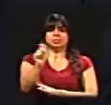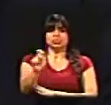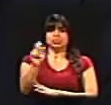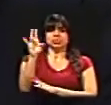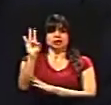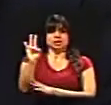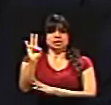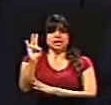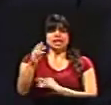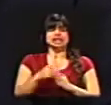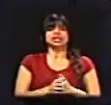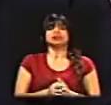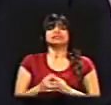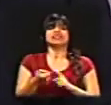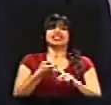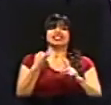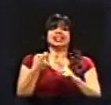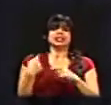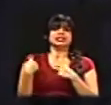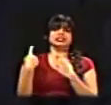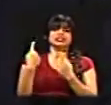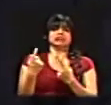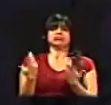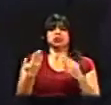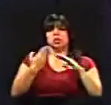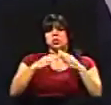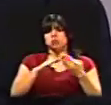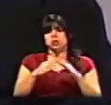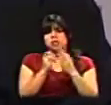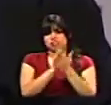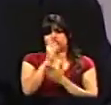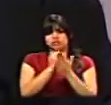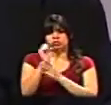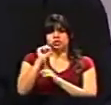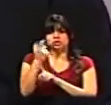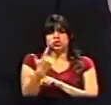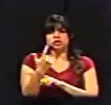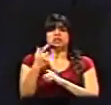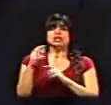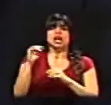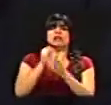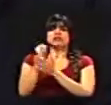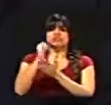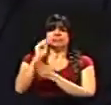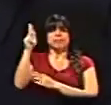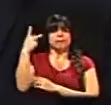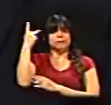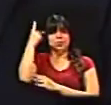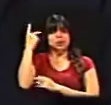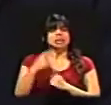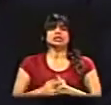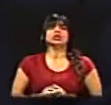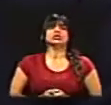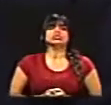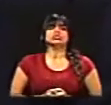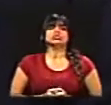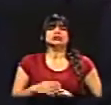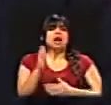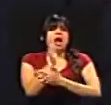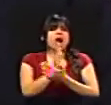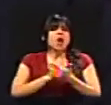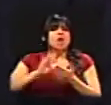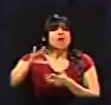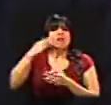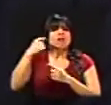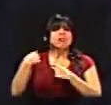15.7. Desde, digamos, en la comunidad de investigadores sociales, de investigadores políticos, de alguna manera,